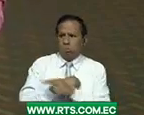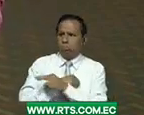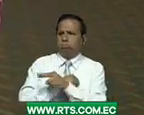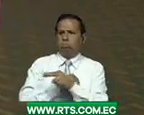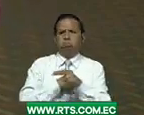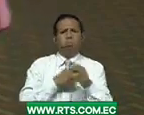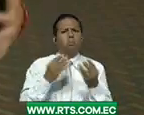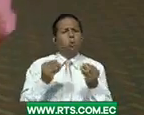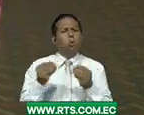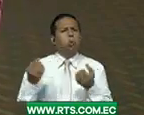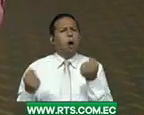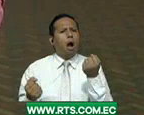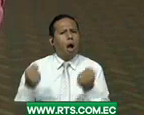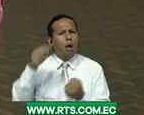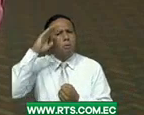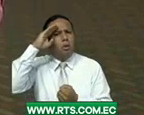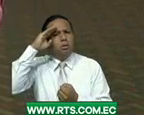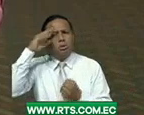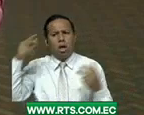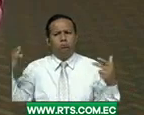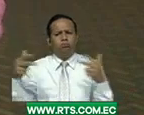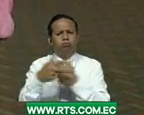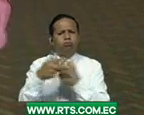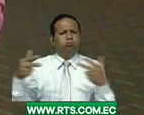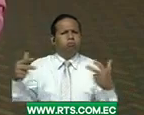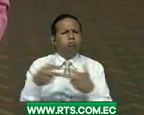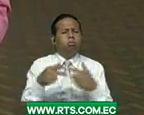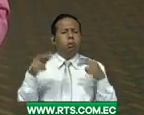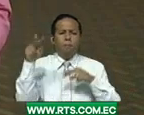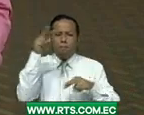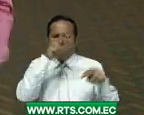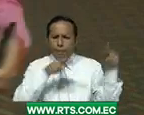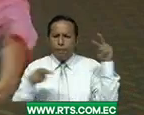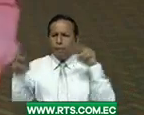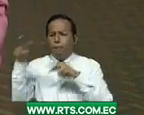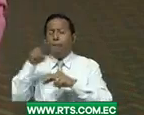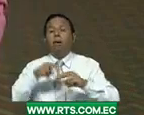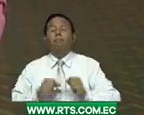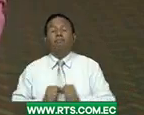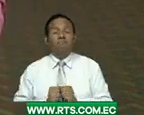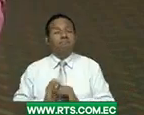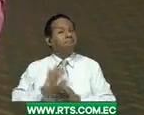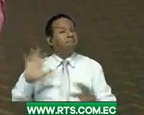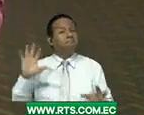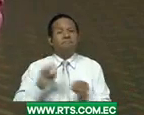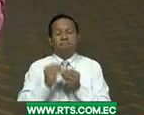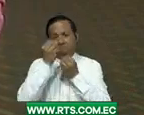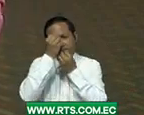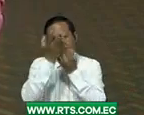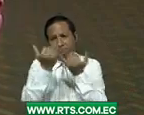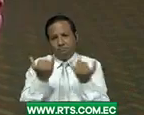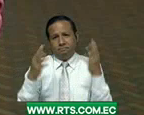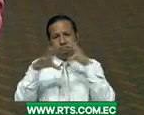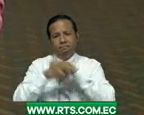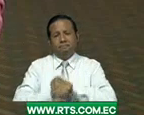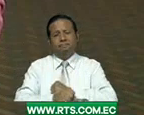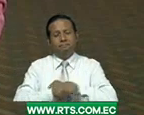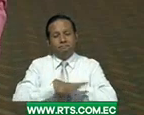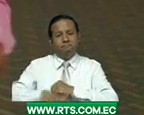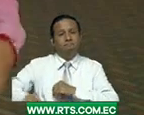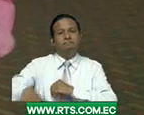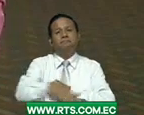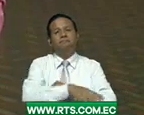algunas patrullas, lógicamente, llevando a cabo, pues, los operativos necesarios. Bien, esa es la información que tenemos hasta esta hora de la noche